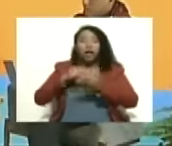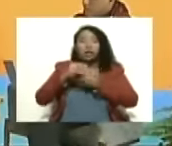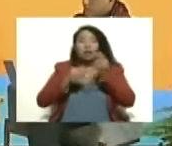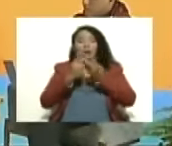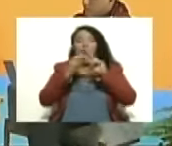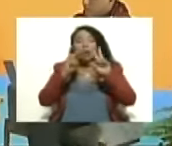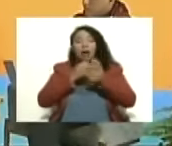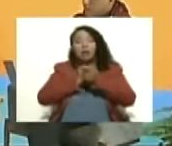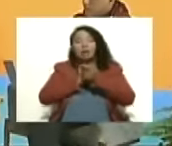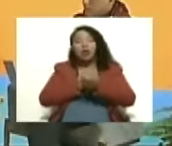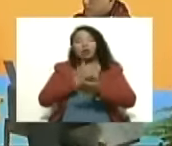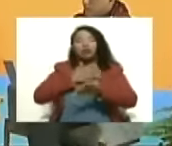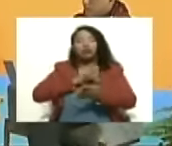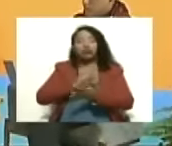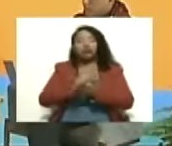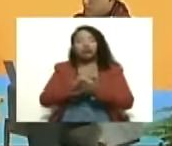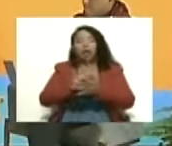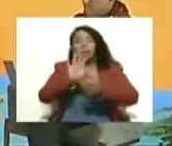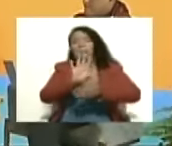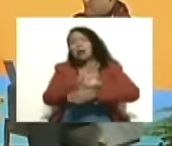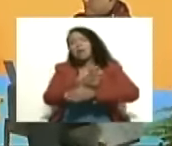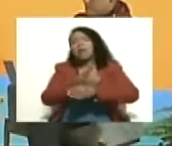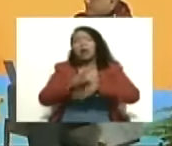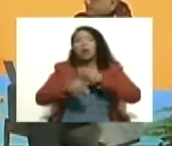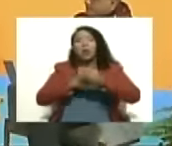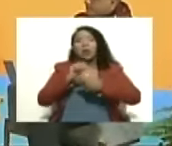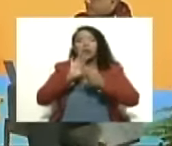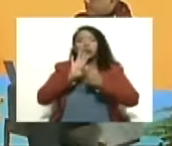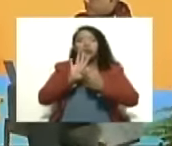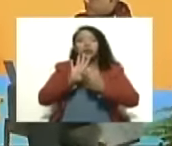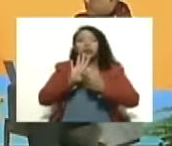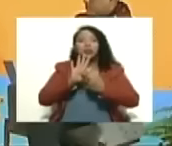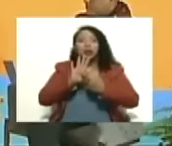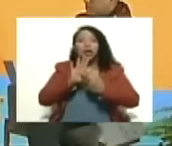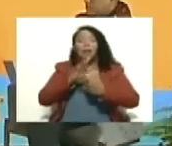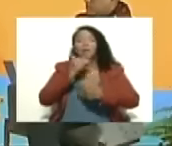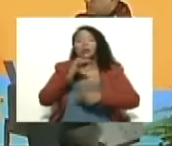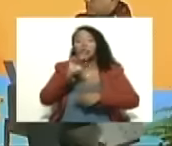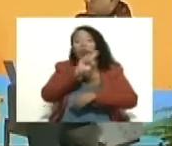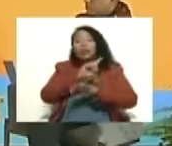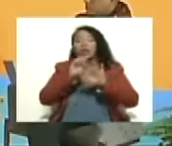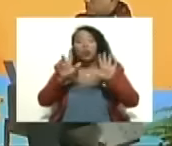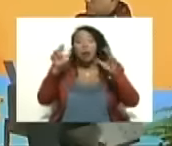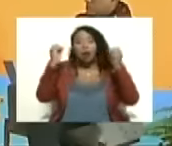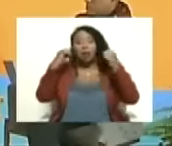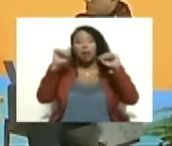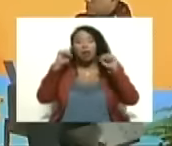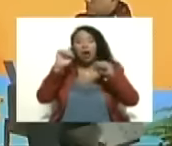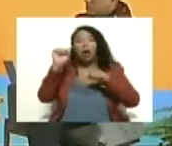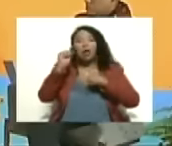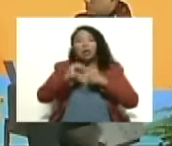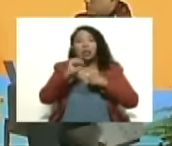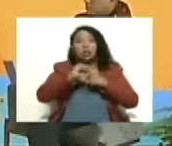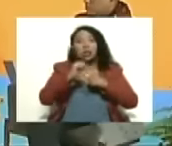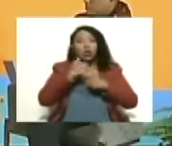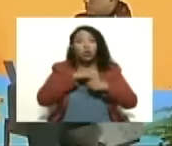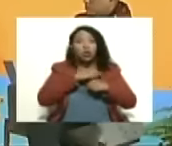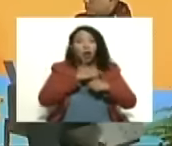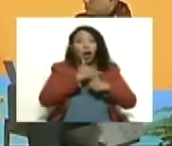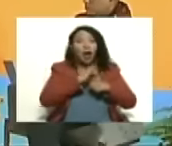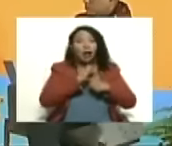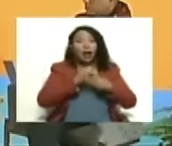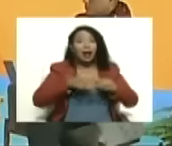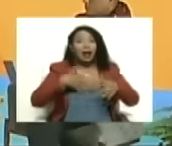paz con amor y con canto como lo haremos y lo demostraremos estea 19 en nuestro simulacro Ahora sí Bueno recibimos con